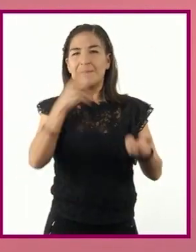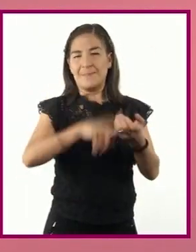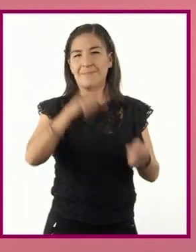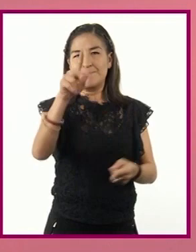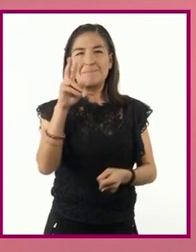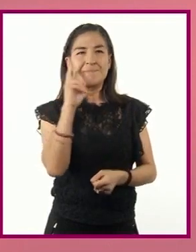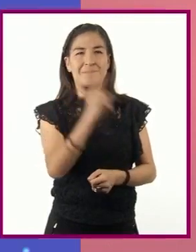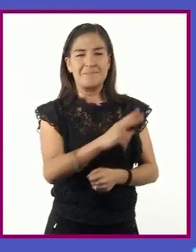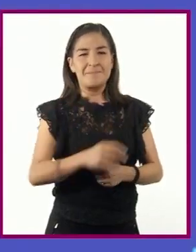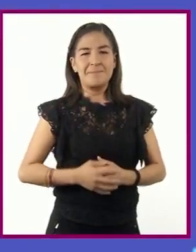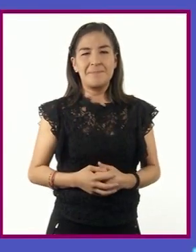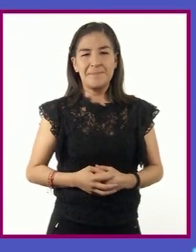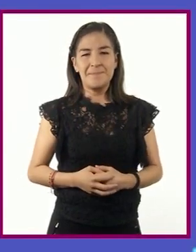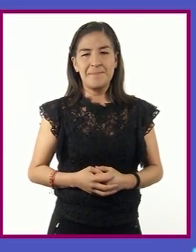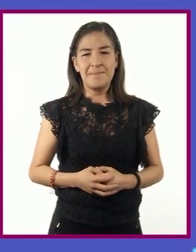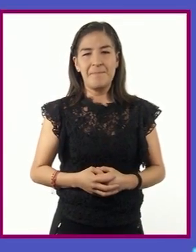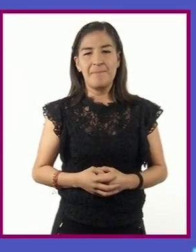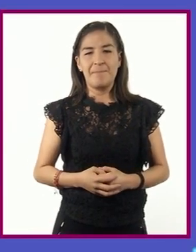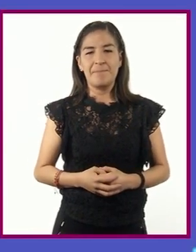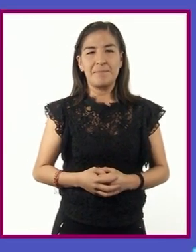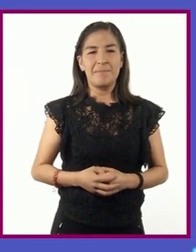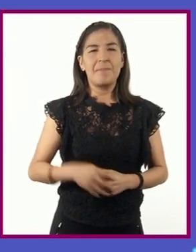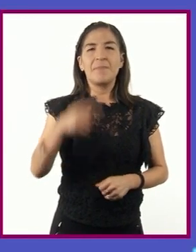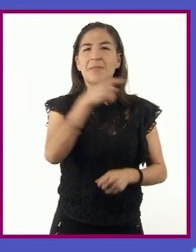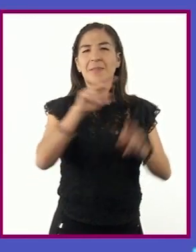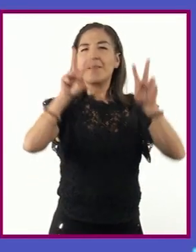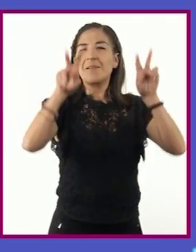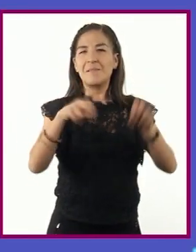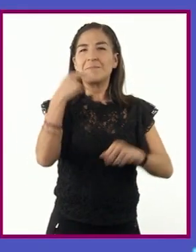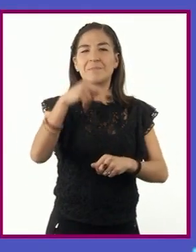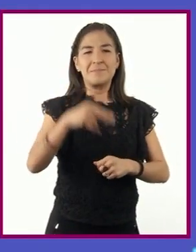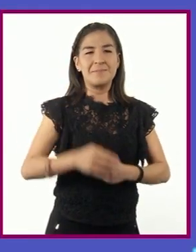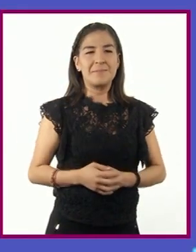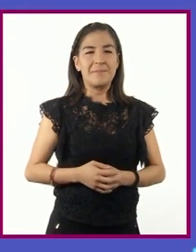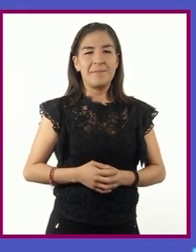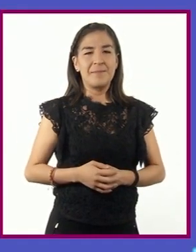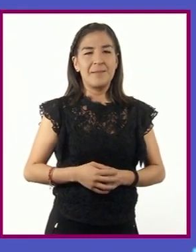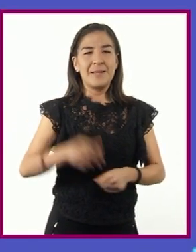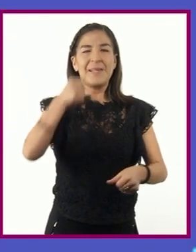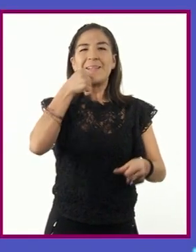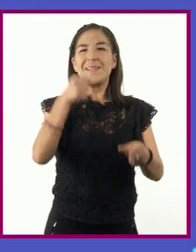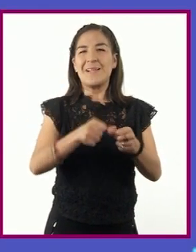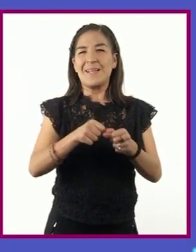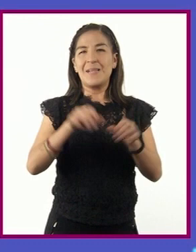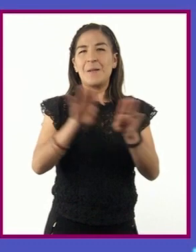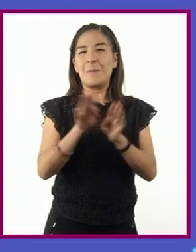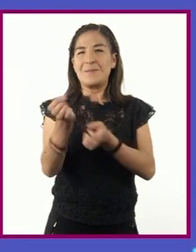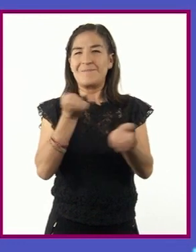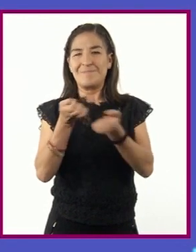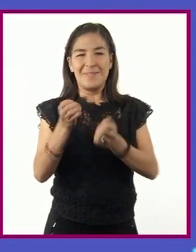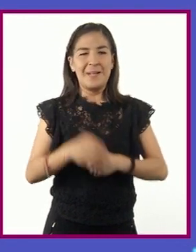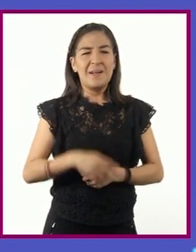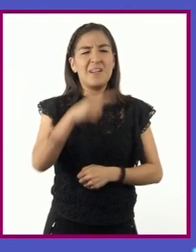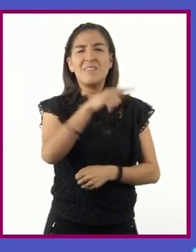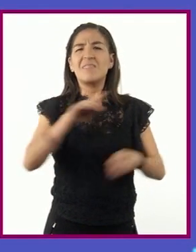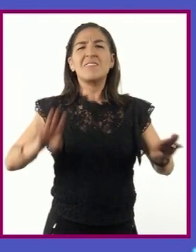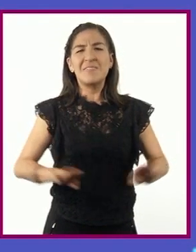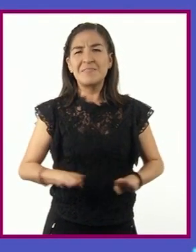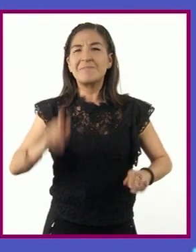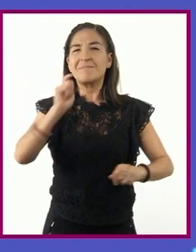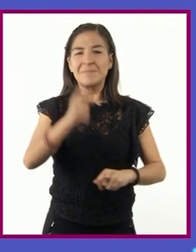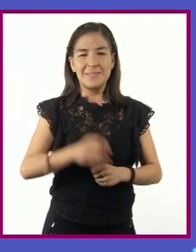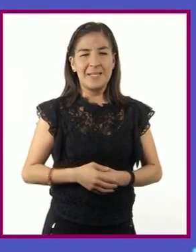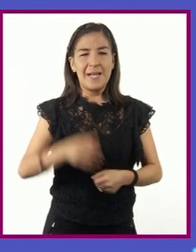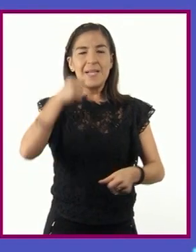observaron. El título de la obra es Letras Gimnastas y sus características